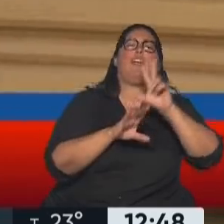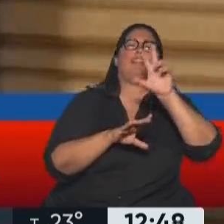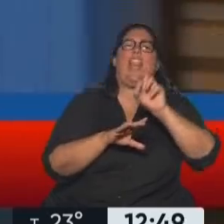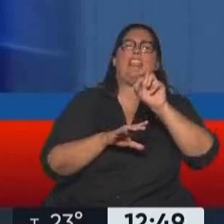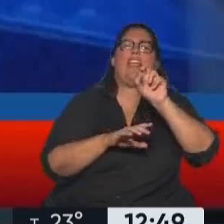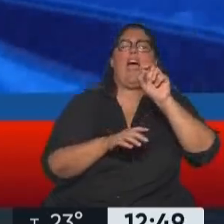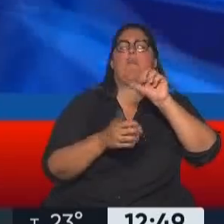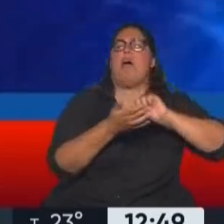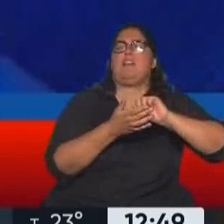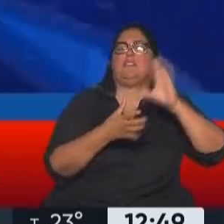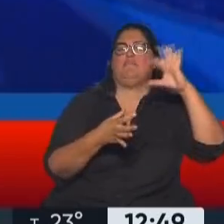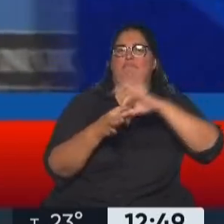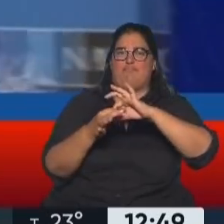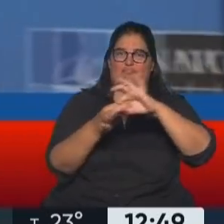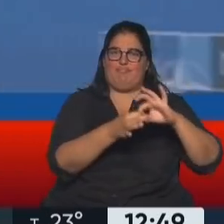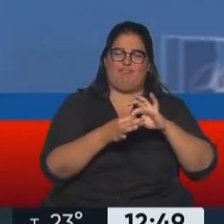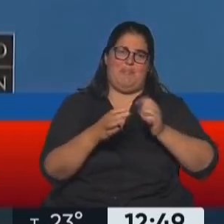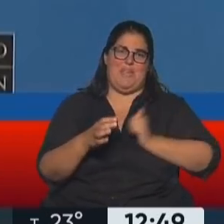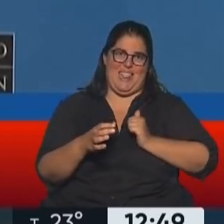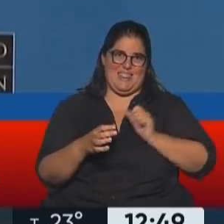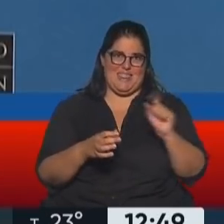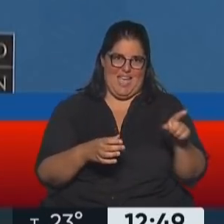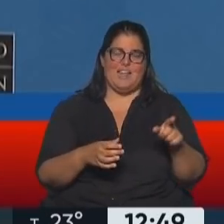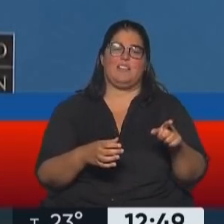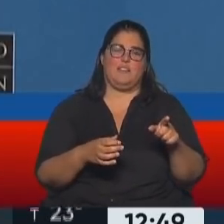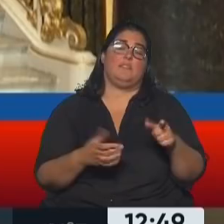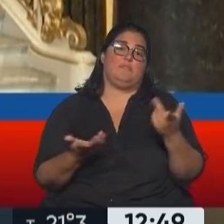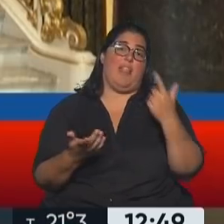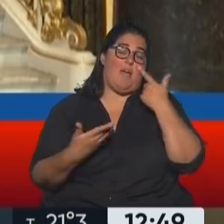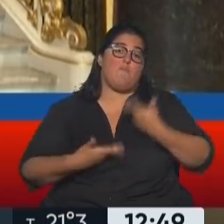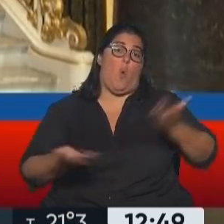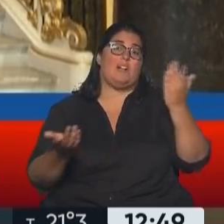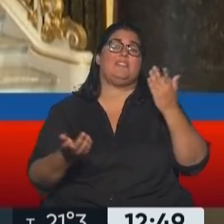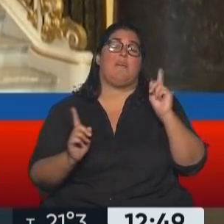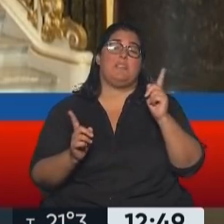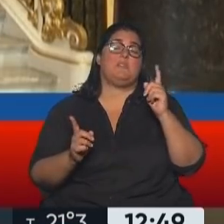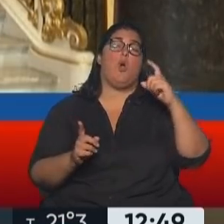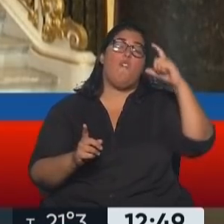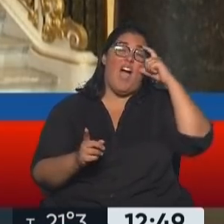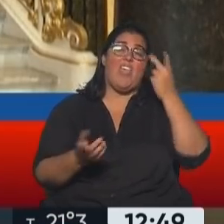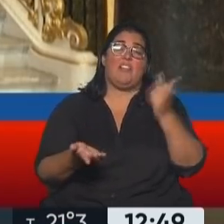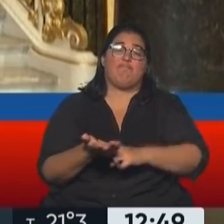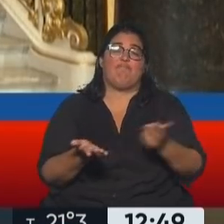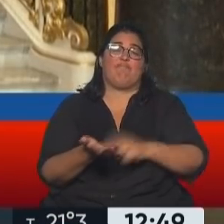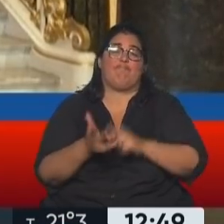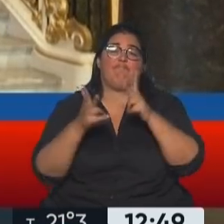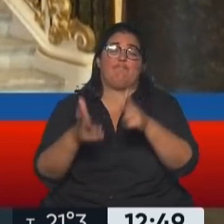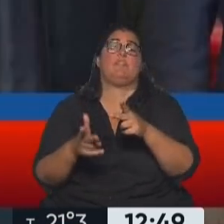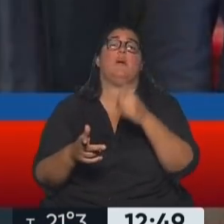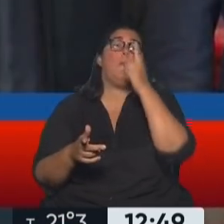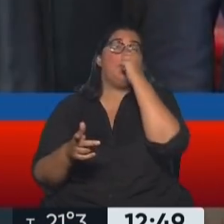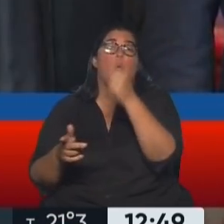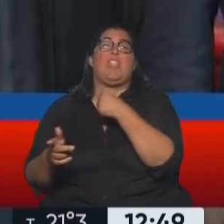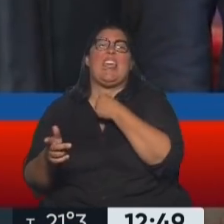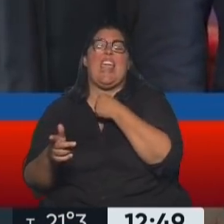miembros de esta alianza militar, justamente para mostrar un poco lo que Biden viene repitiendo. Putin quería dividirnos